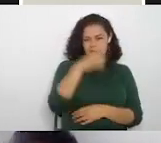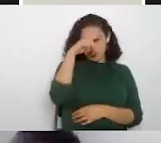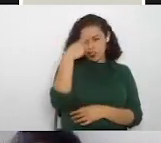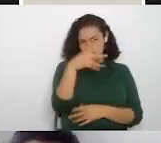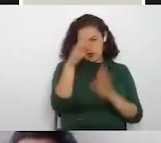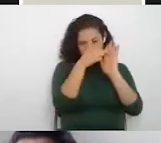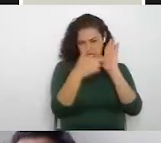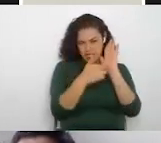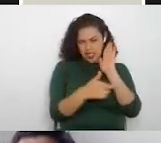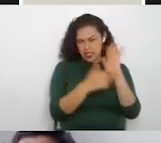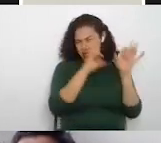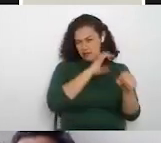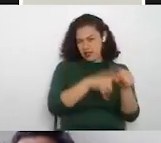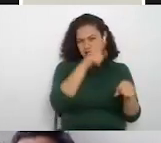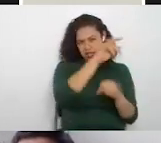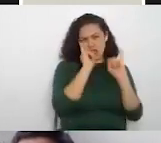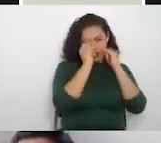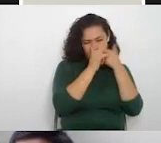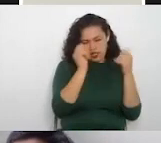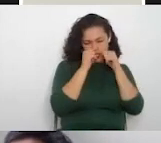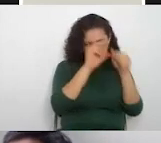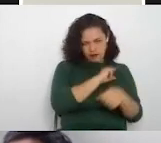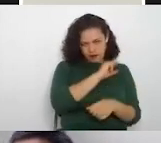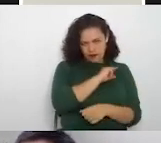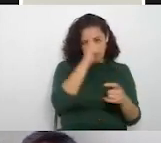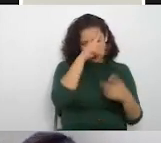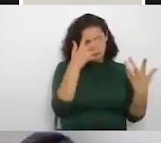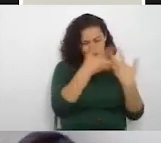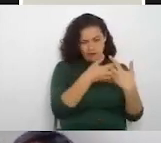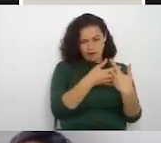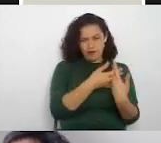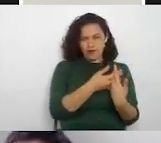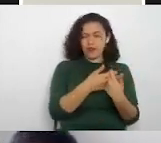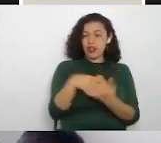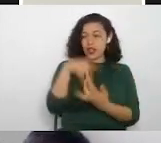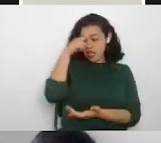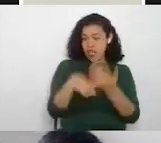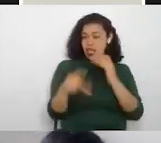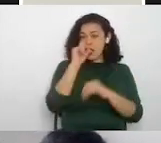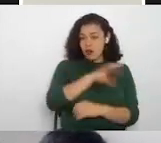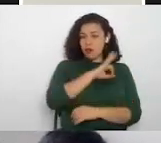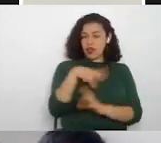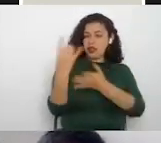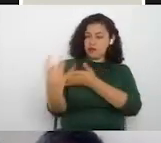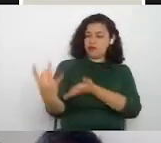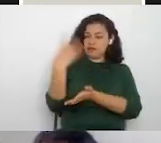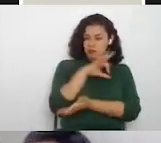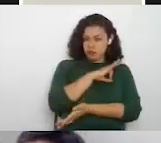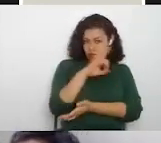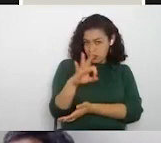criterios específicos de la Junta de Asistencia Privada. Sí, ¿cree que no la puedan mandar?